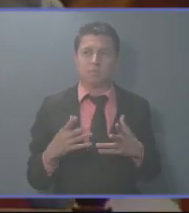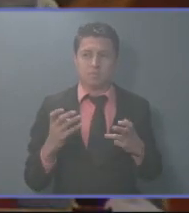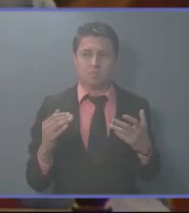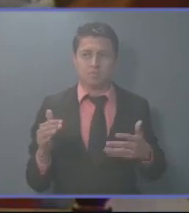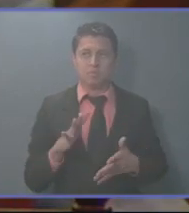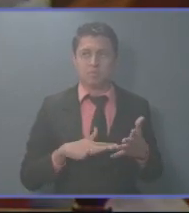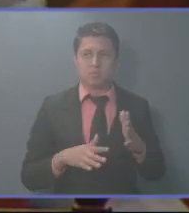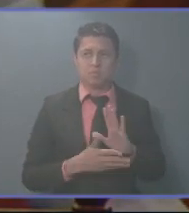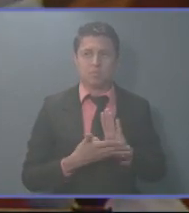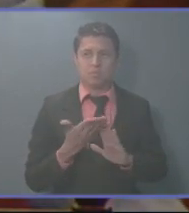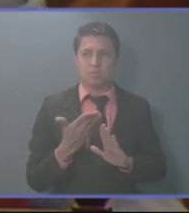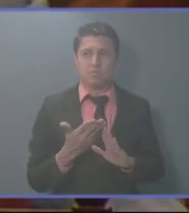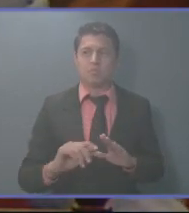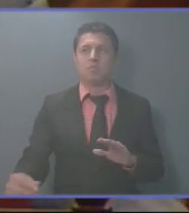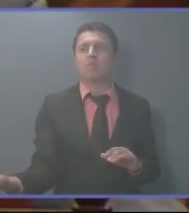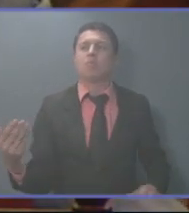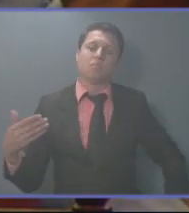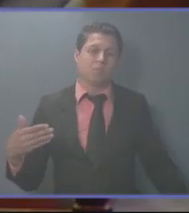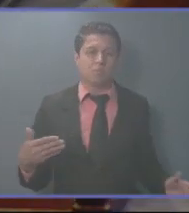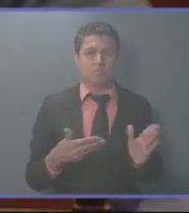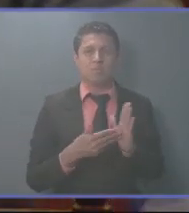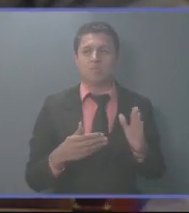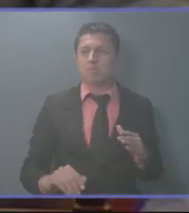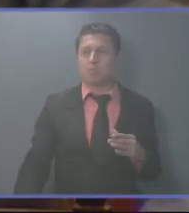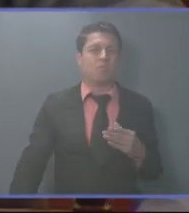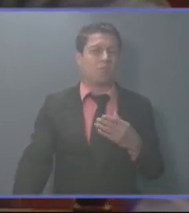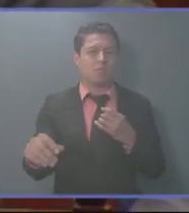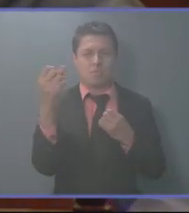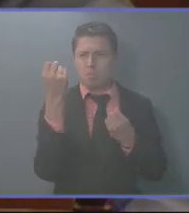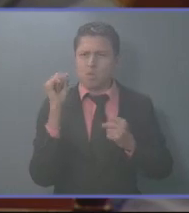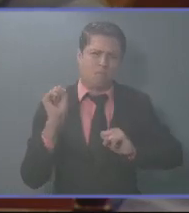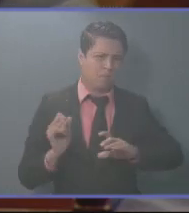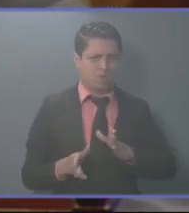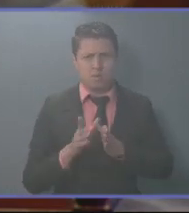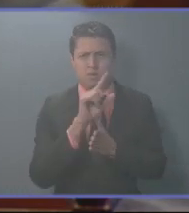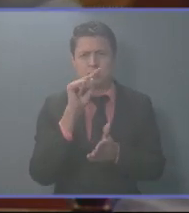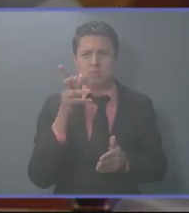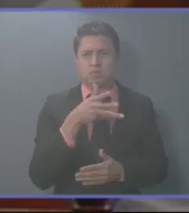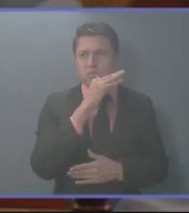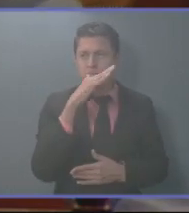desarrollada contra la institucionalidad del país,